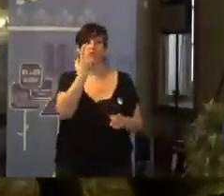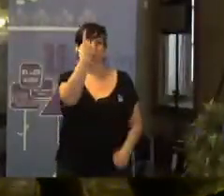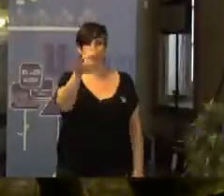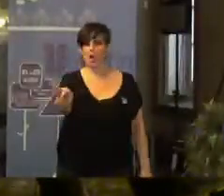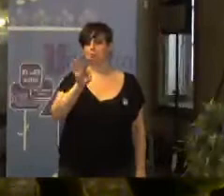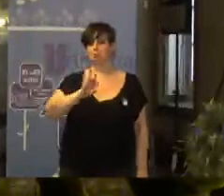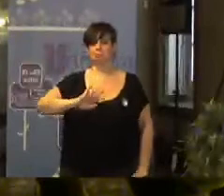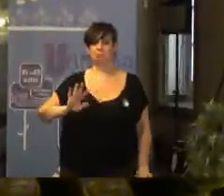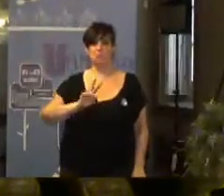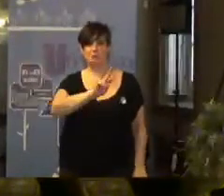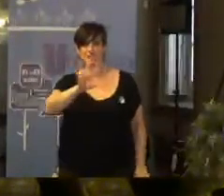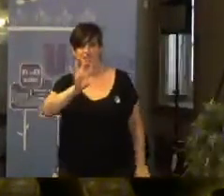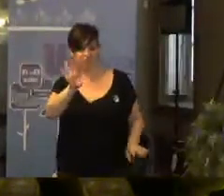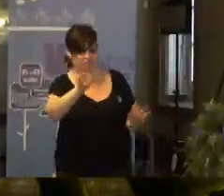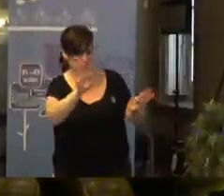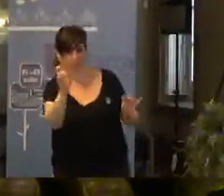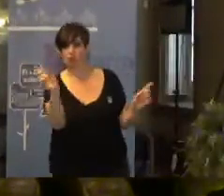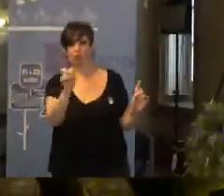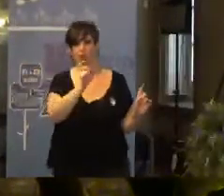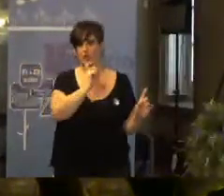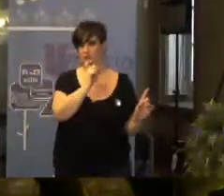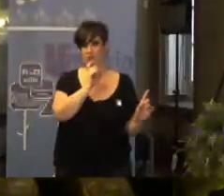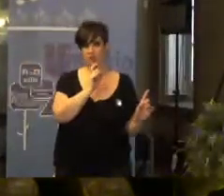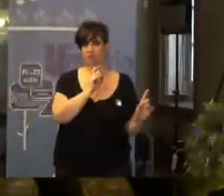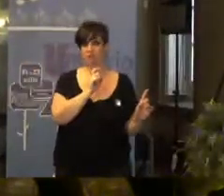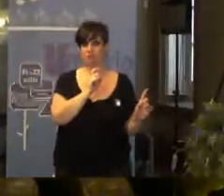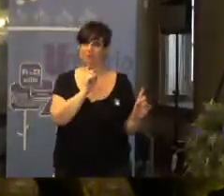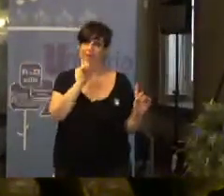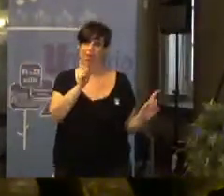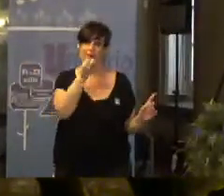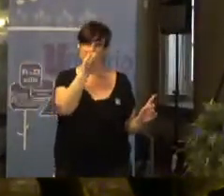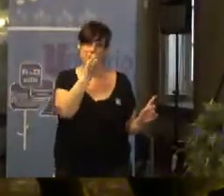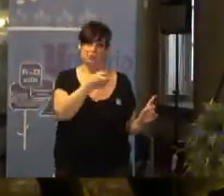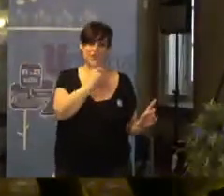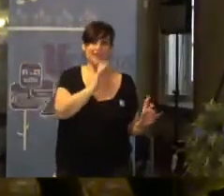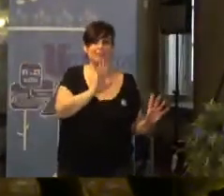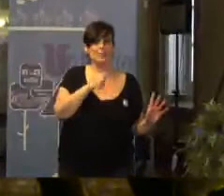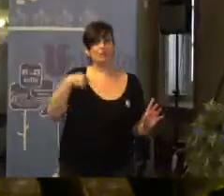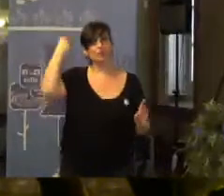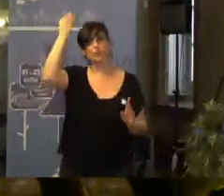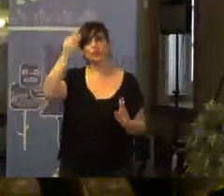me gustaría ter 25, sei que é moi difícil no caso do PSOE, pero eu creo que as demais forzas, eu,